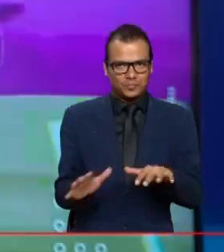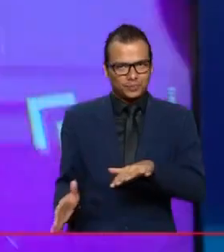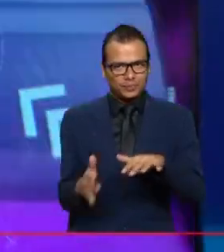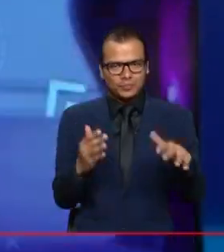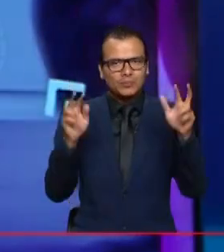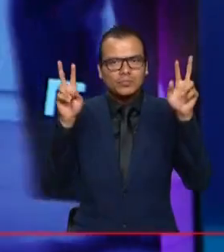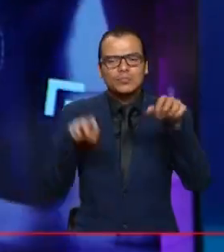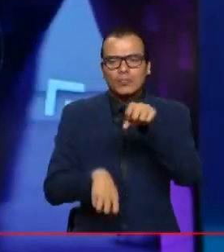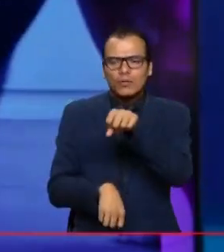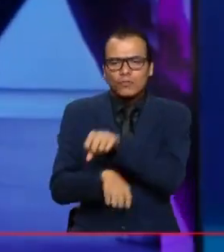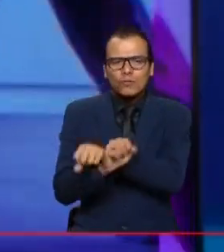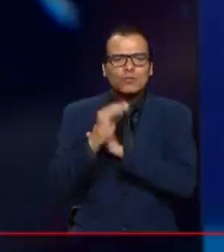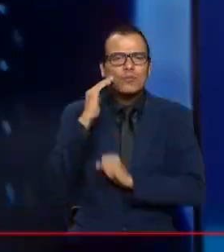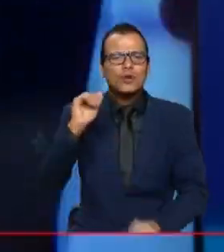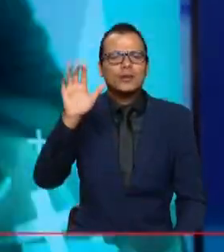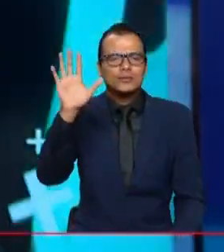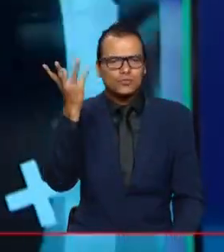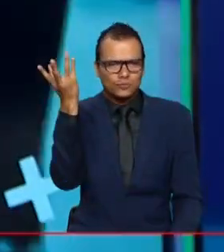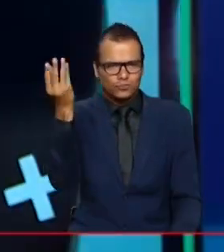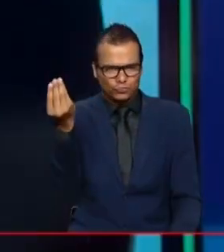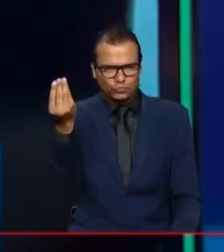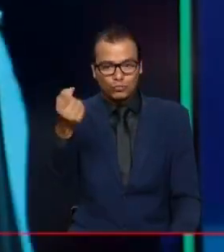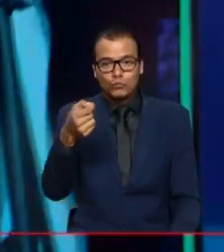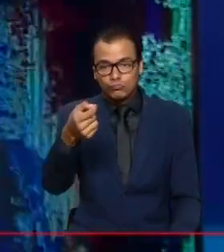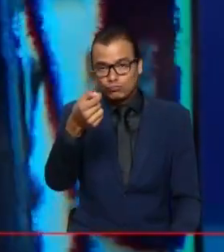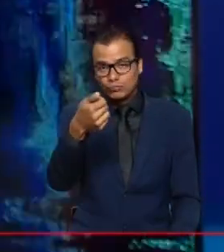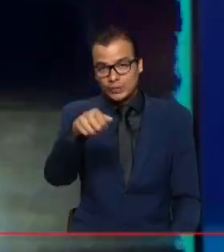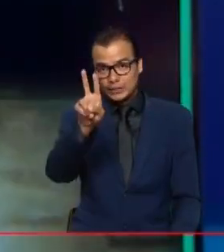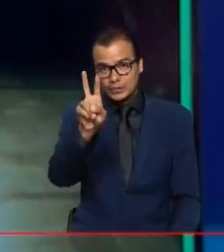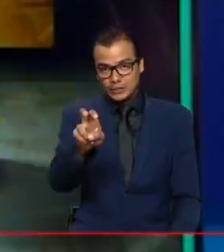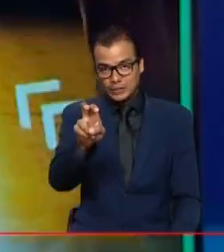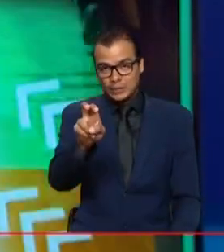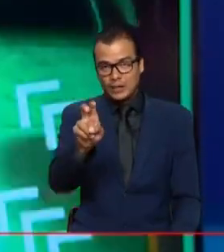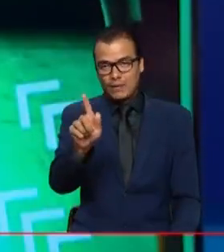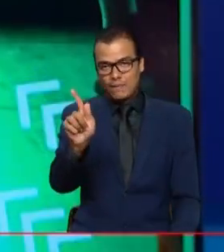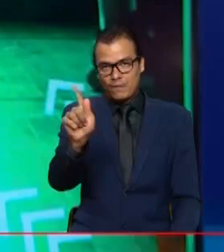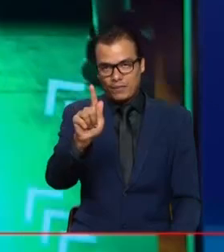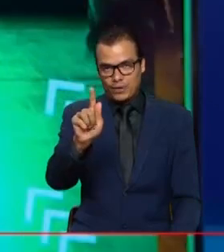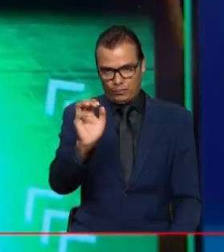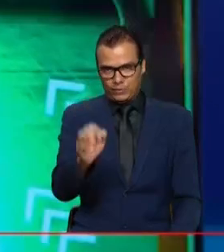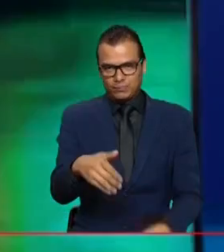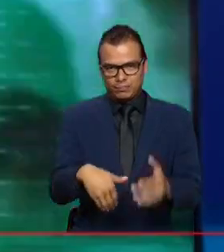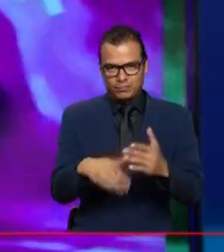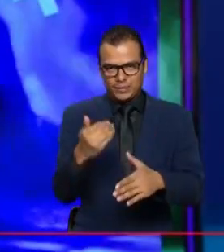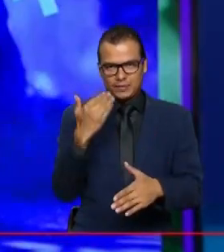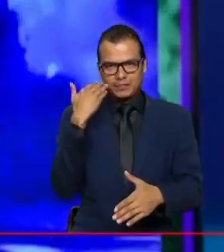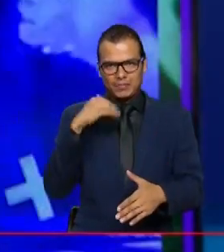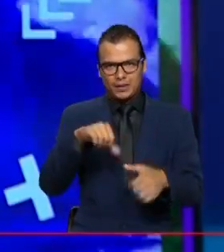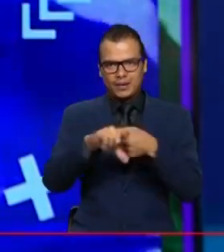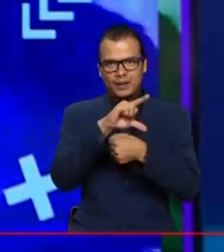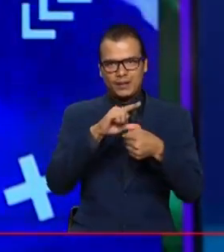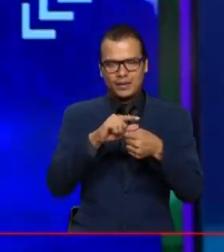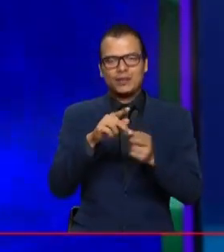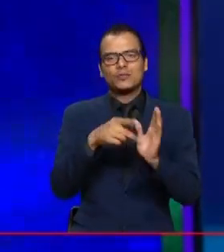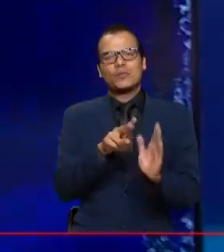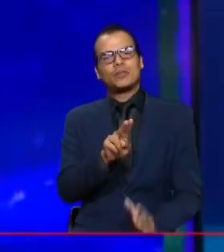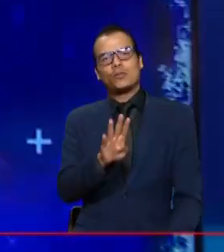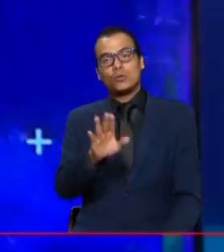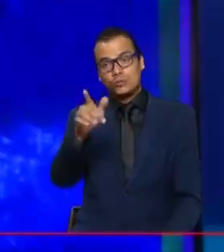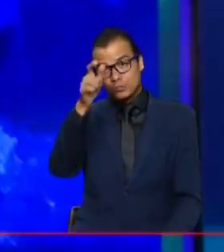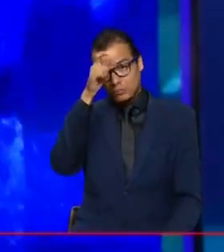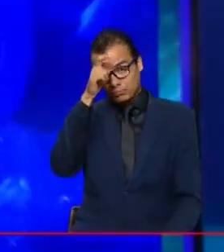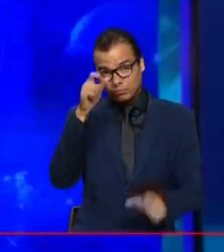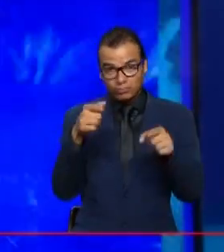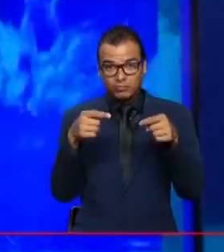Hablemos de fútbol, pero femenino, porque el próximo 17 del mes entrante va a empezar la Liga 2024, en la que el América